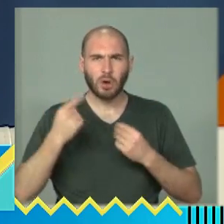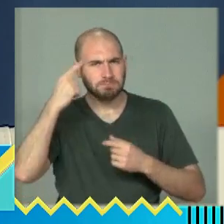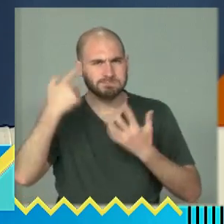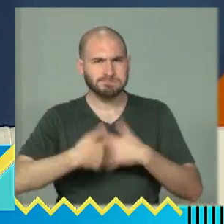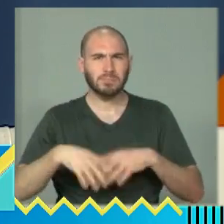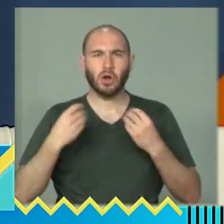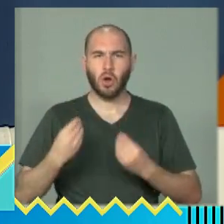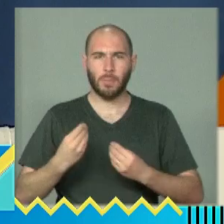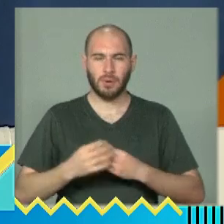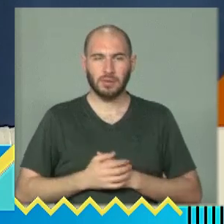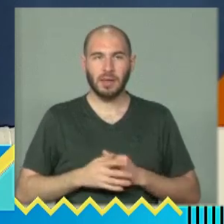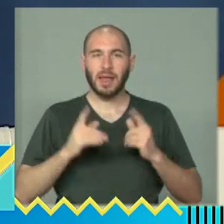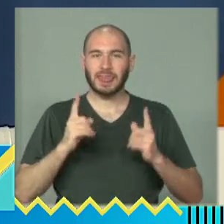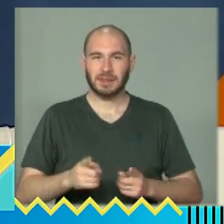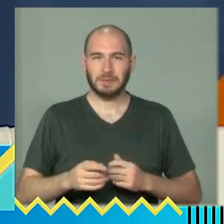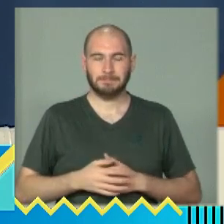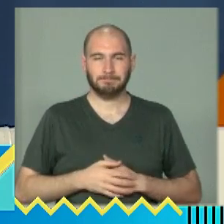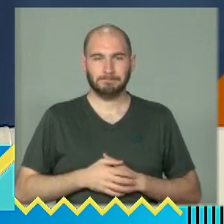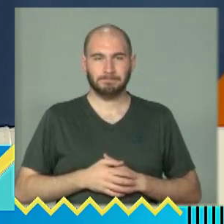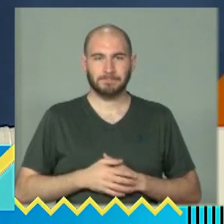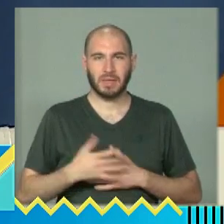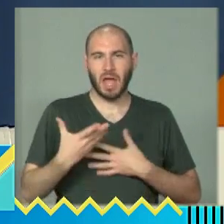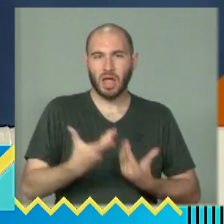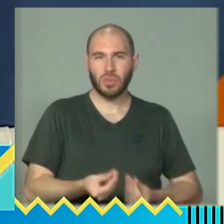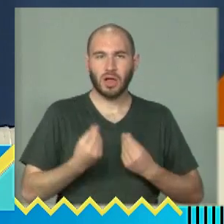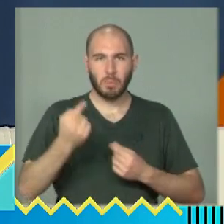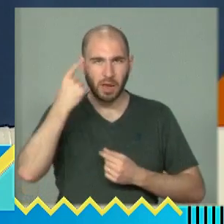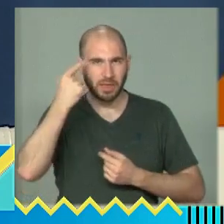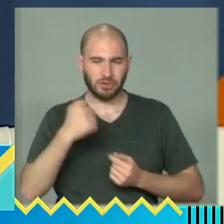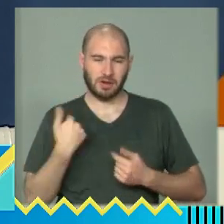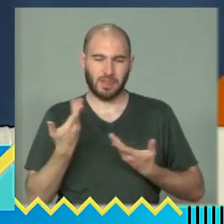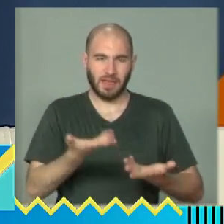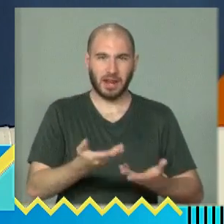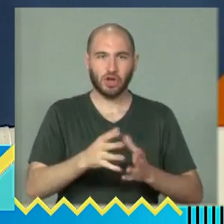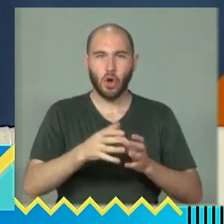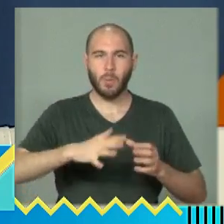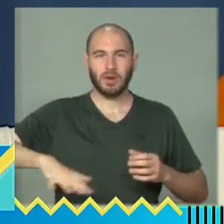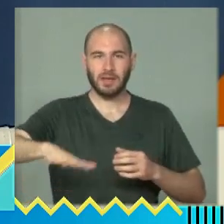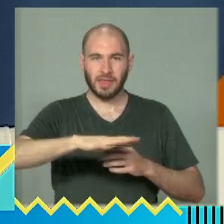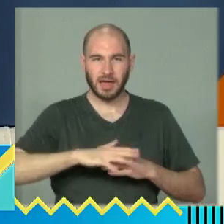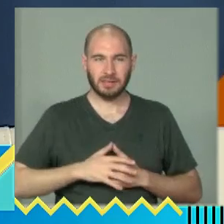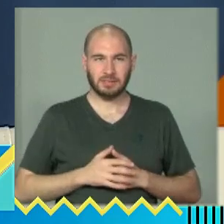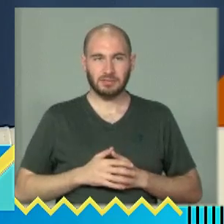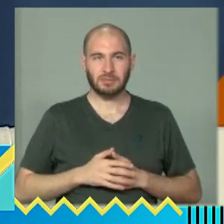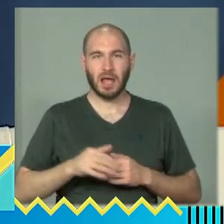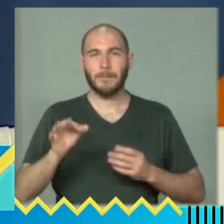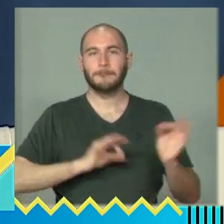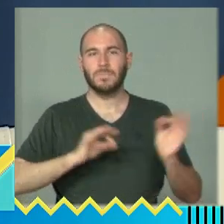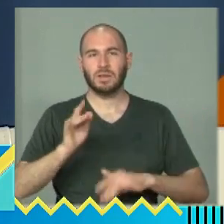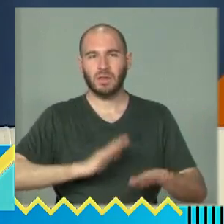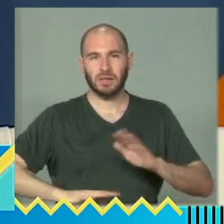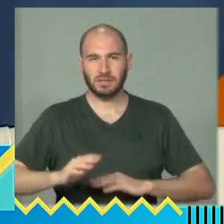y cómo se puede llegar a ayudar con la idea que estamos aportando a la comunidad, siendo que se haya acabado el proyecto,